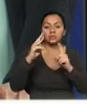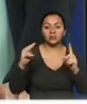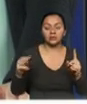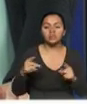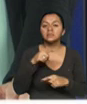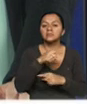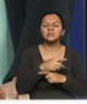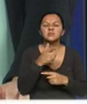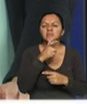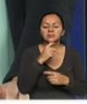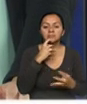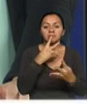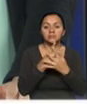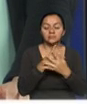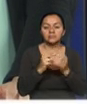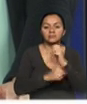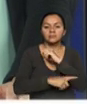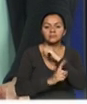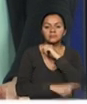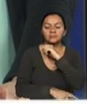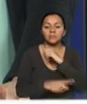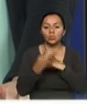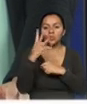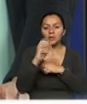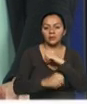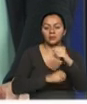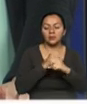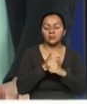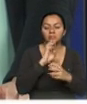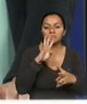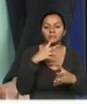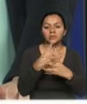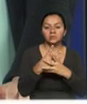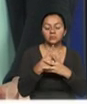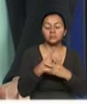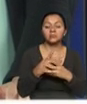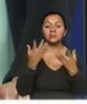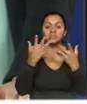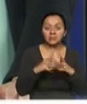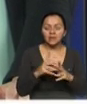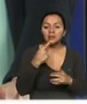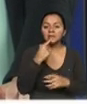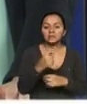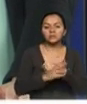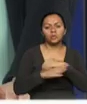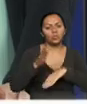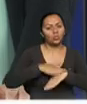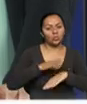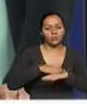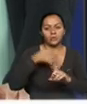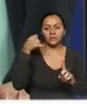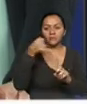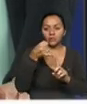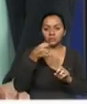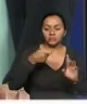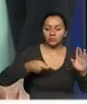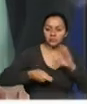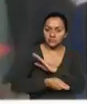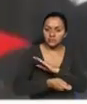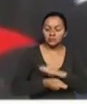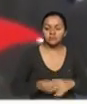Elena sentenció a los involucrados a 40 años de prisión, luego de declararlos culpables de ambos